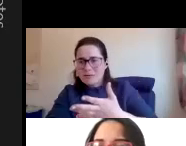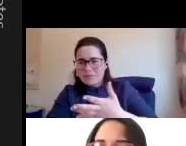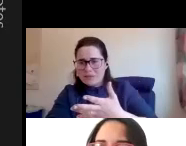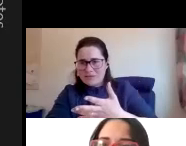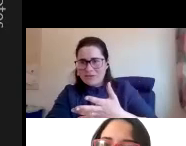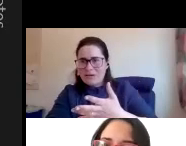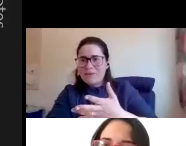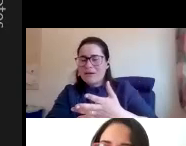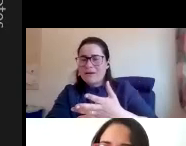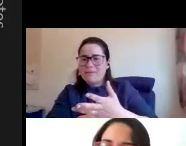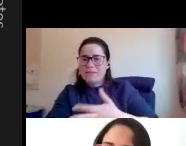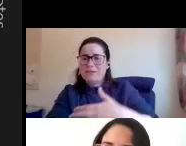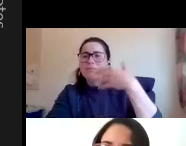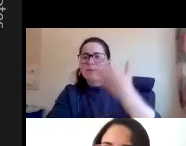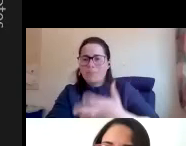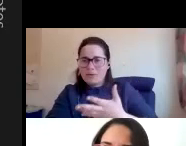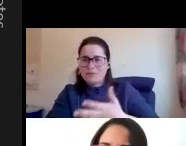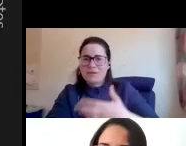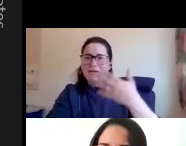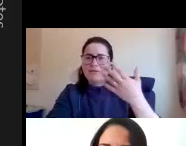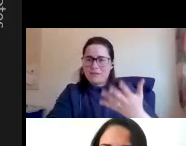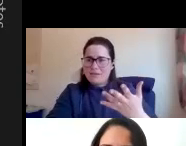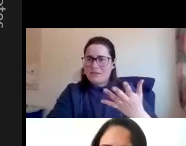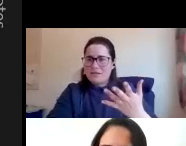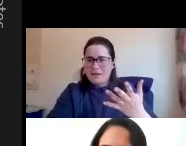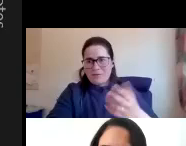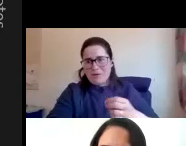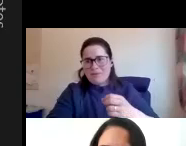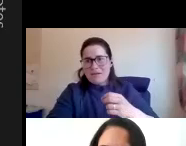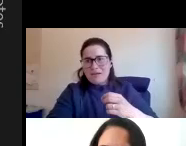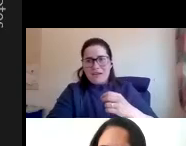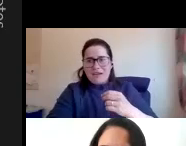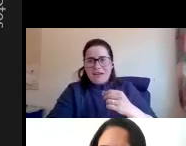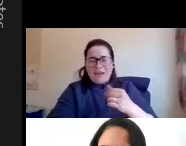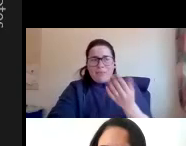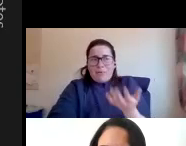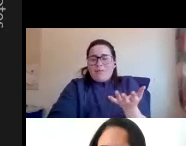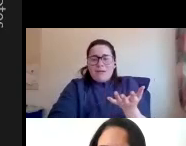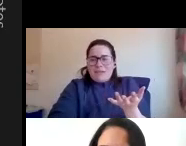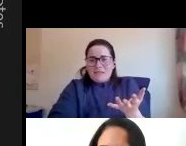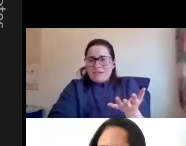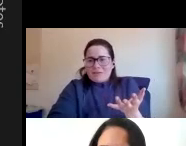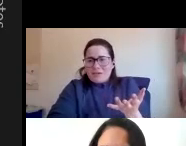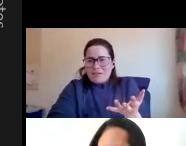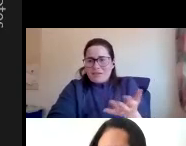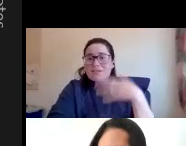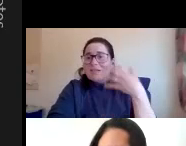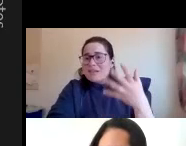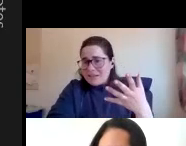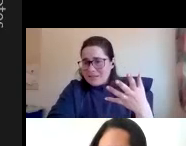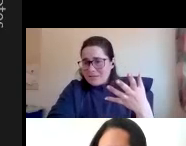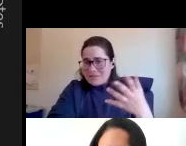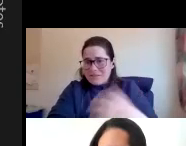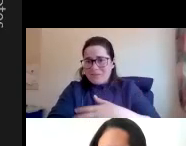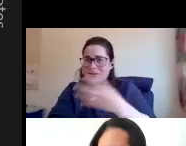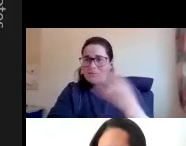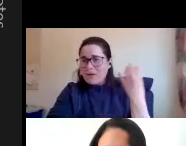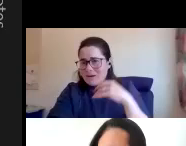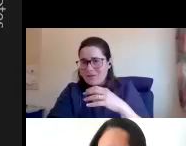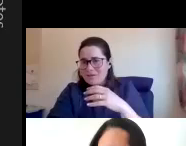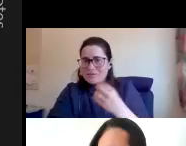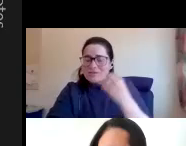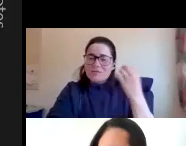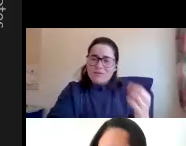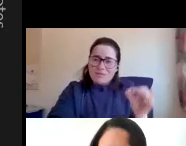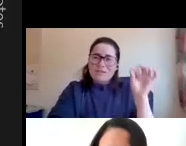darle la recomendación al campesino para poder usar el fertilizante adecuado. El problema es que no se tiene alcance suficiente para toda